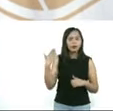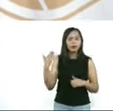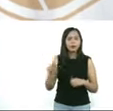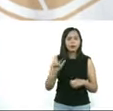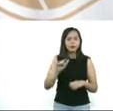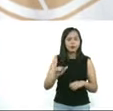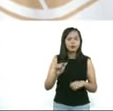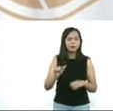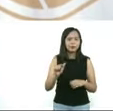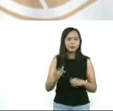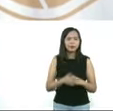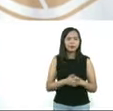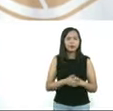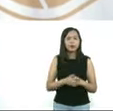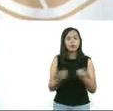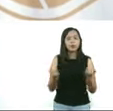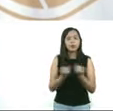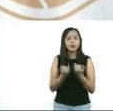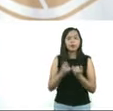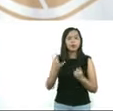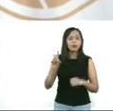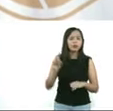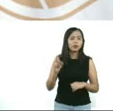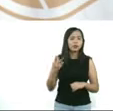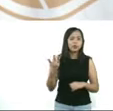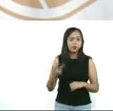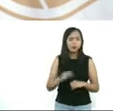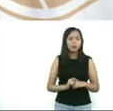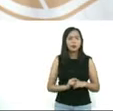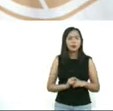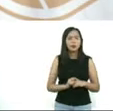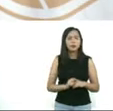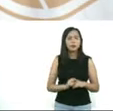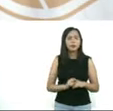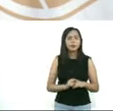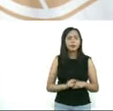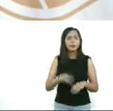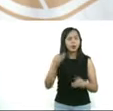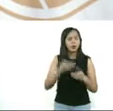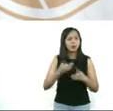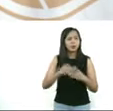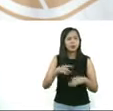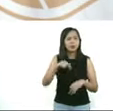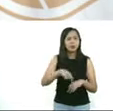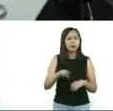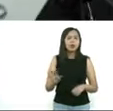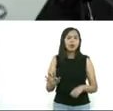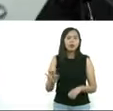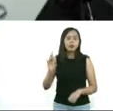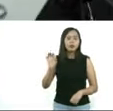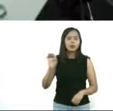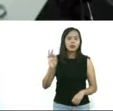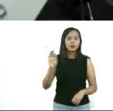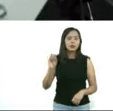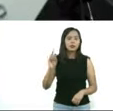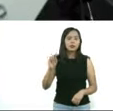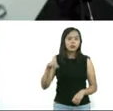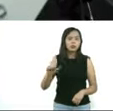17, del 38. Lo que está en juego hoy con la reforma eléctrica es el futuro de la